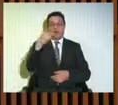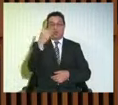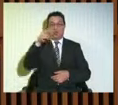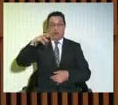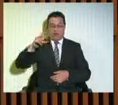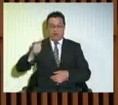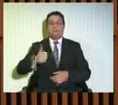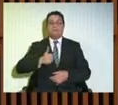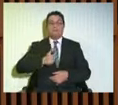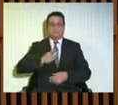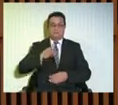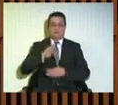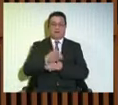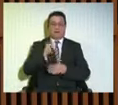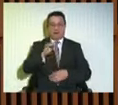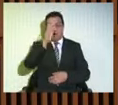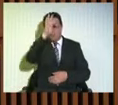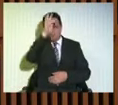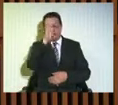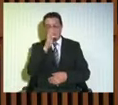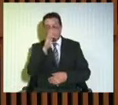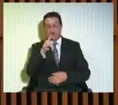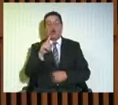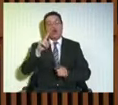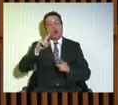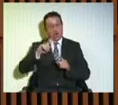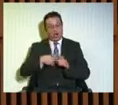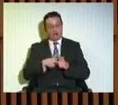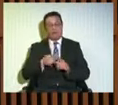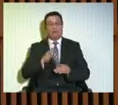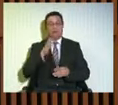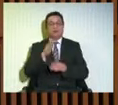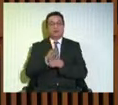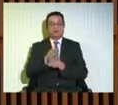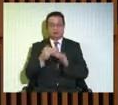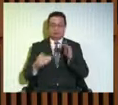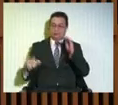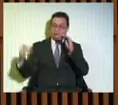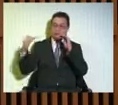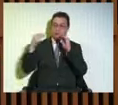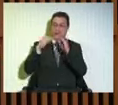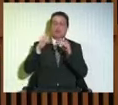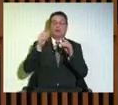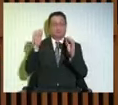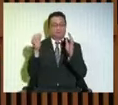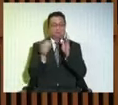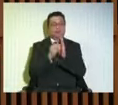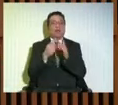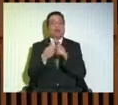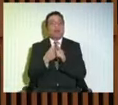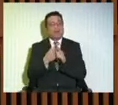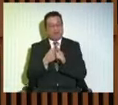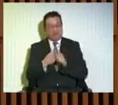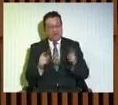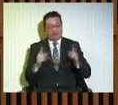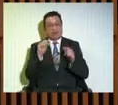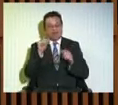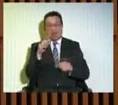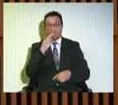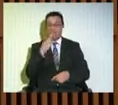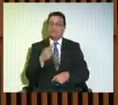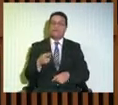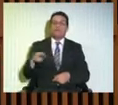presente y los funcionarios de Junaef una vez más van a estar a la altura y van a marcar la diferencia y van a volver